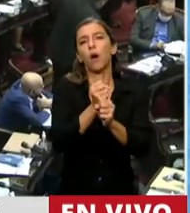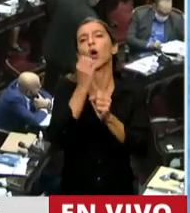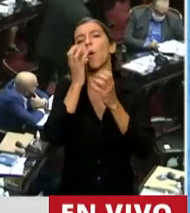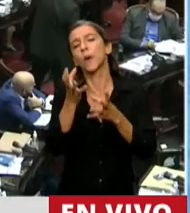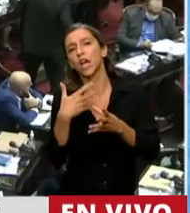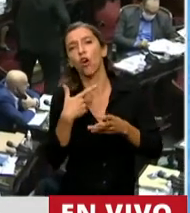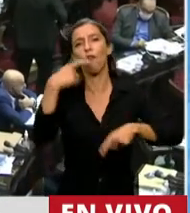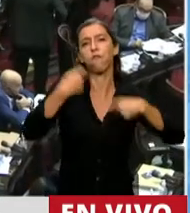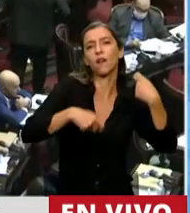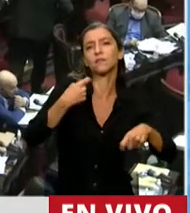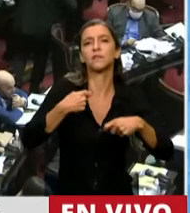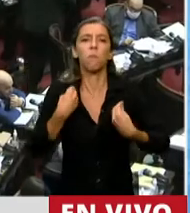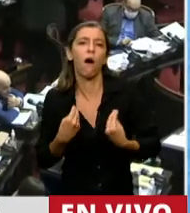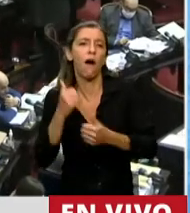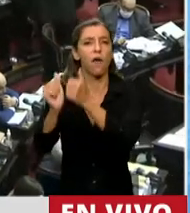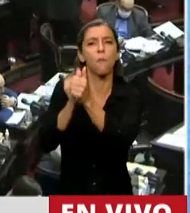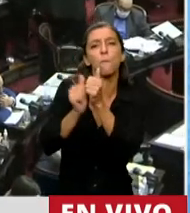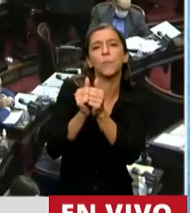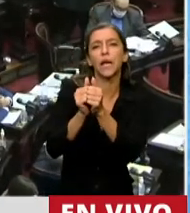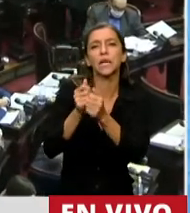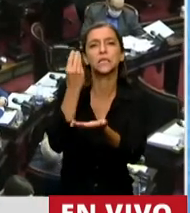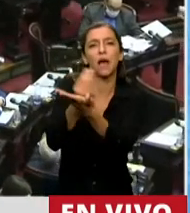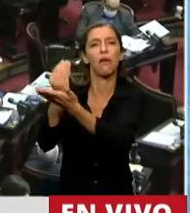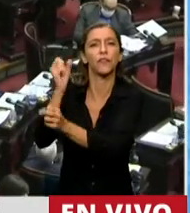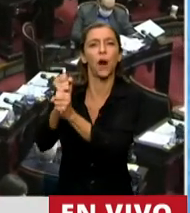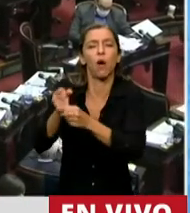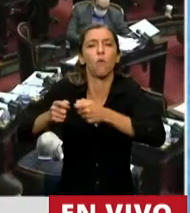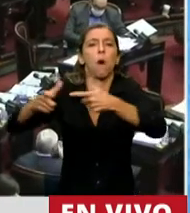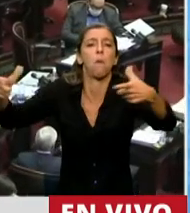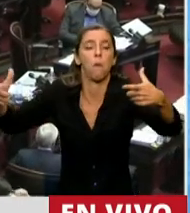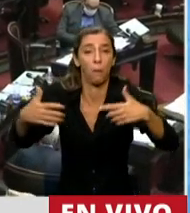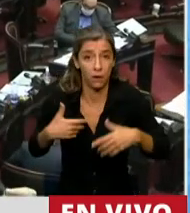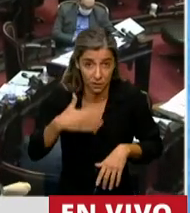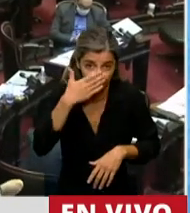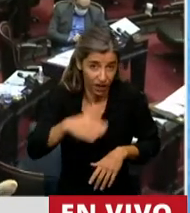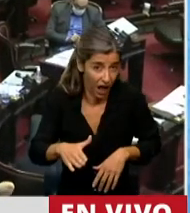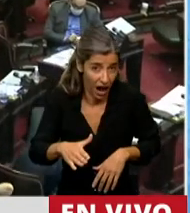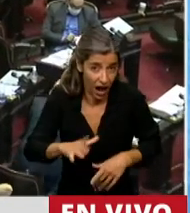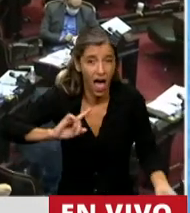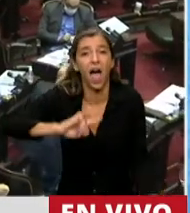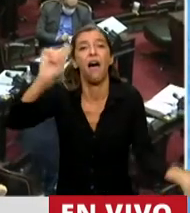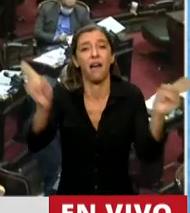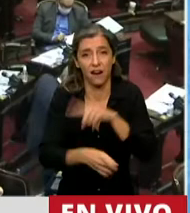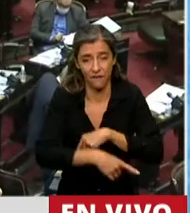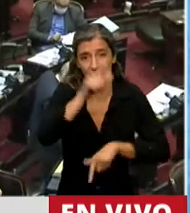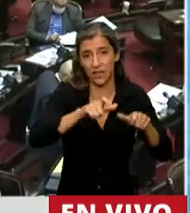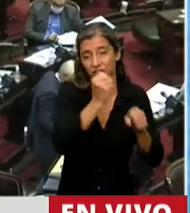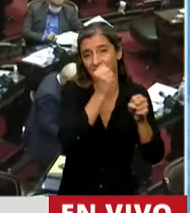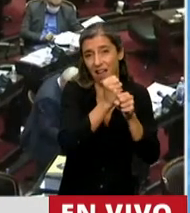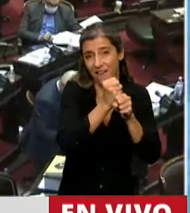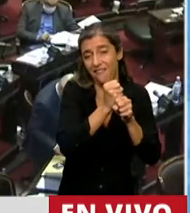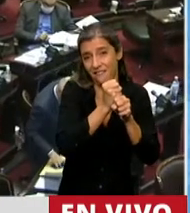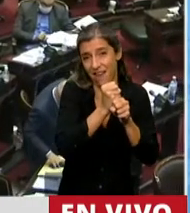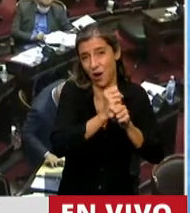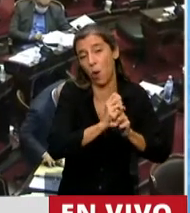iban a invertir, se iban a generar puestos de trabajo. No, se generó más desocupación, señor presidente. Y ayer también